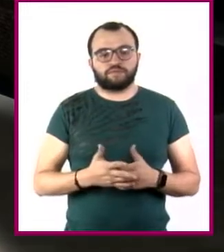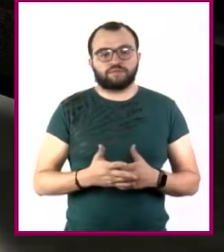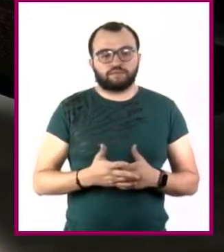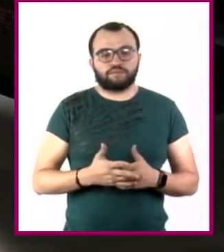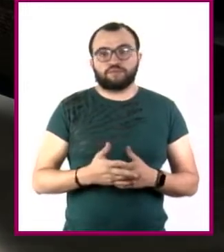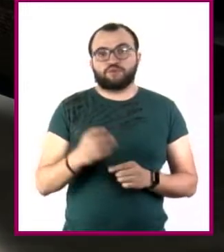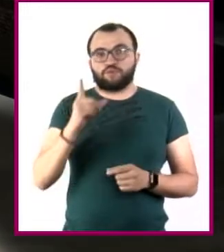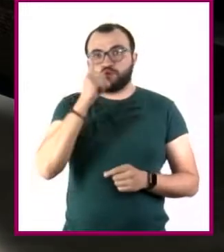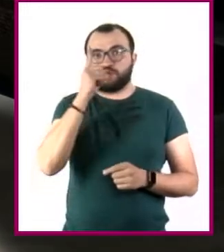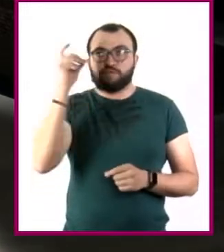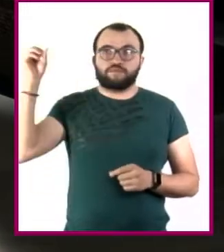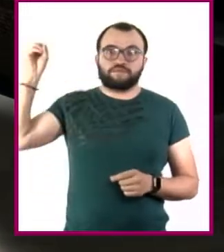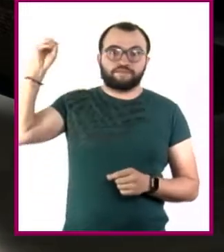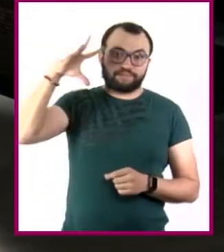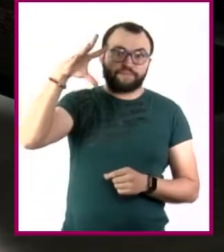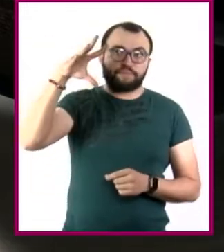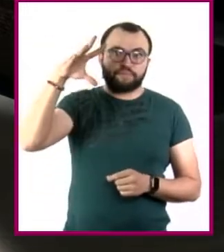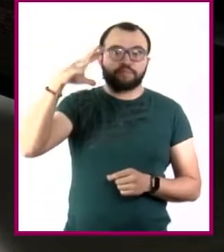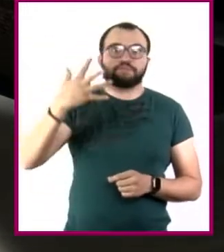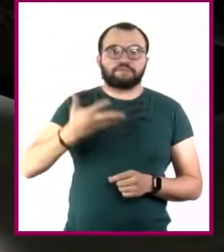reflectores,